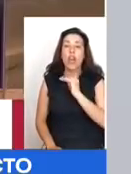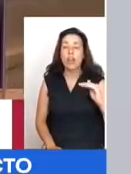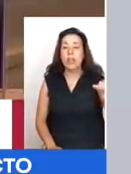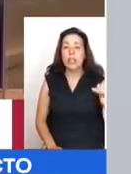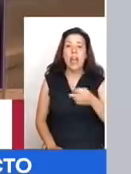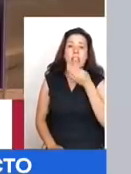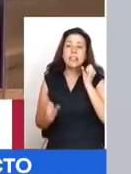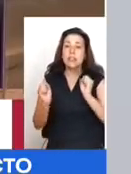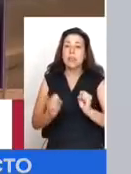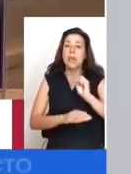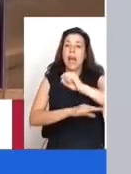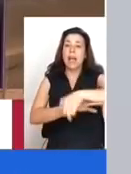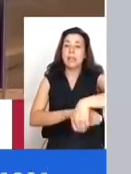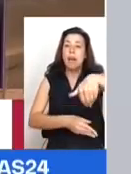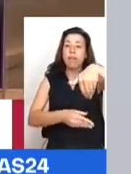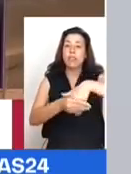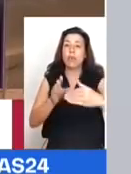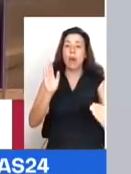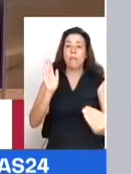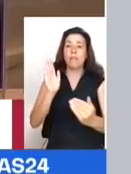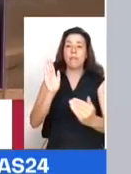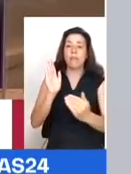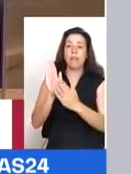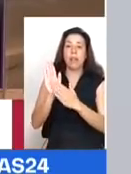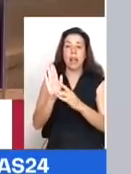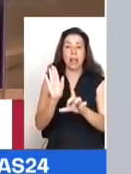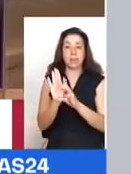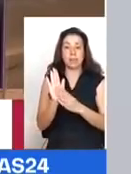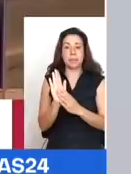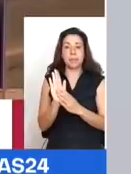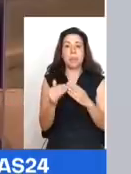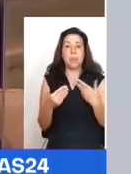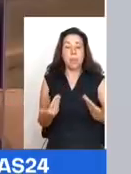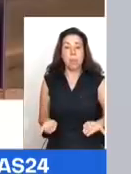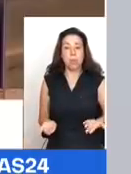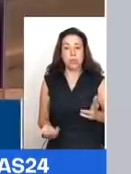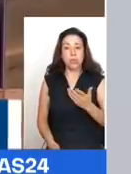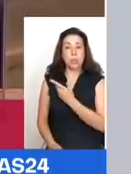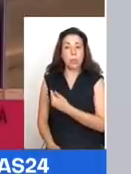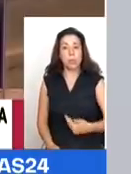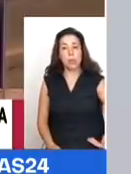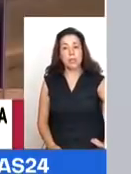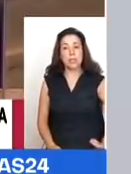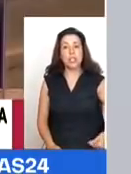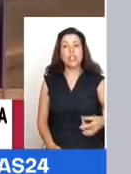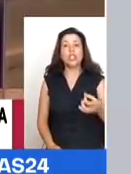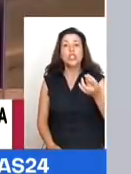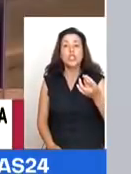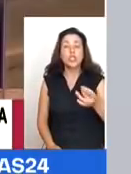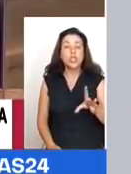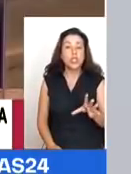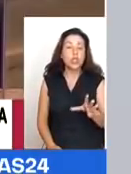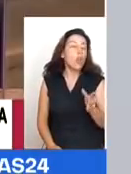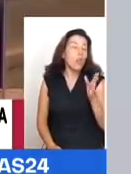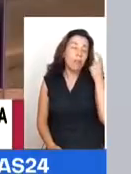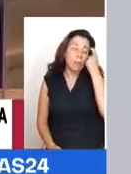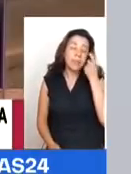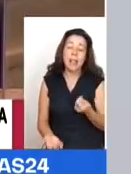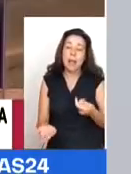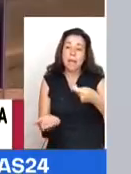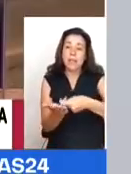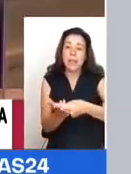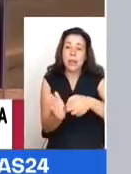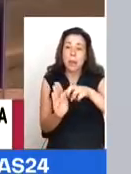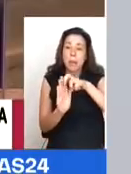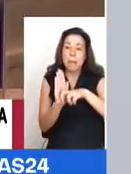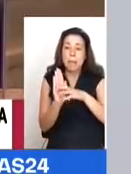parlamentarios. Lo conversábamos a las 5 de la tarde con la diputada Marcela Sandoval de Revolución Democrática y ella nos decía, uno de los aspectos que nosotros no vamos a